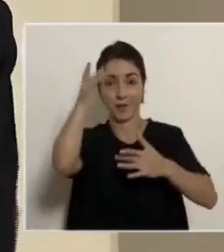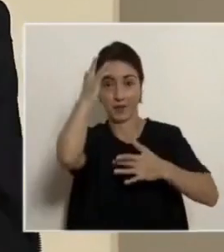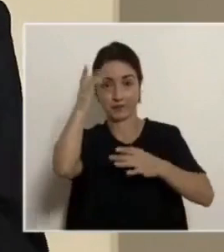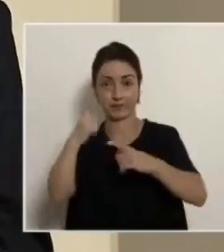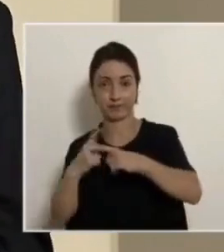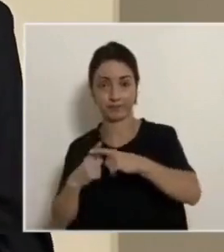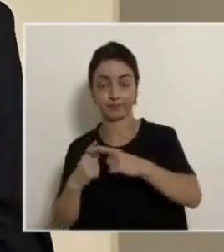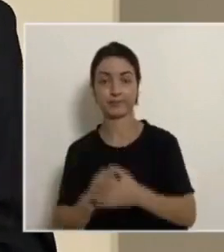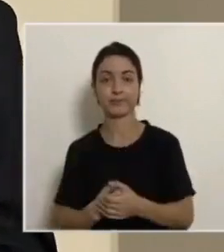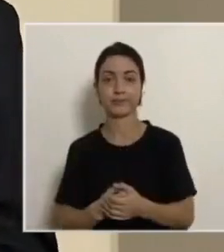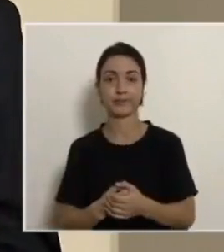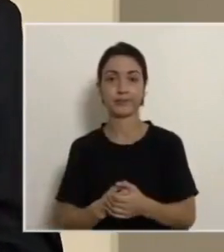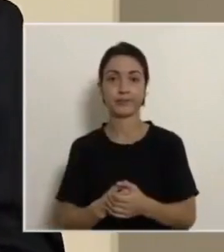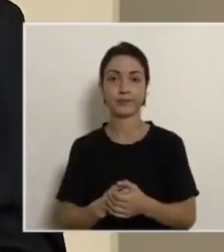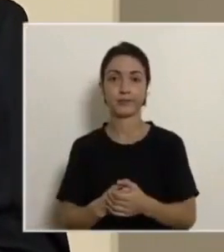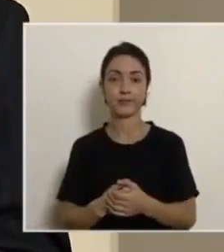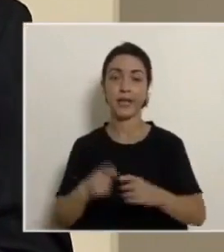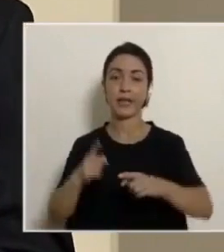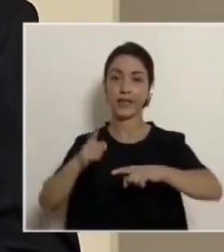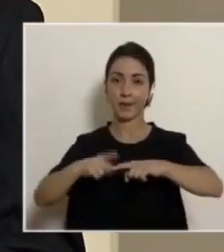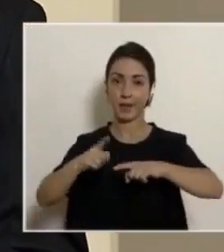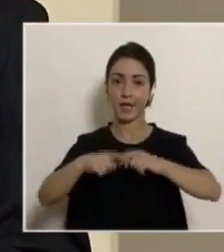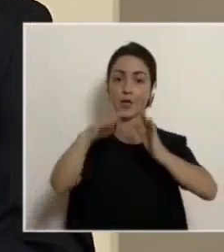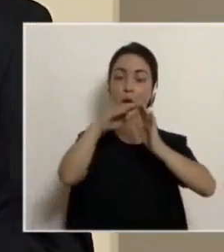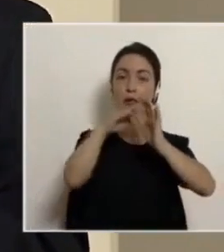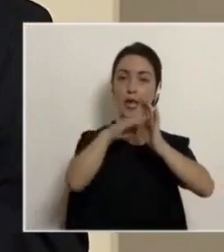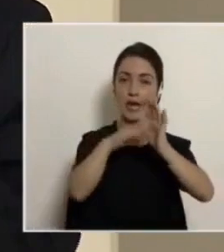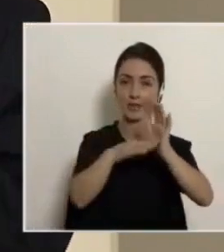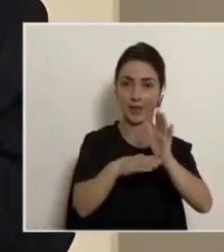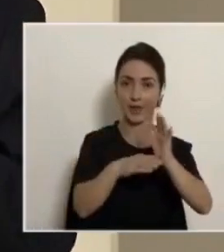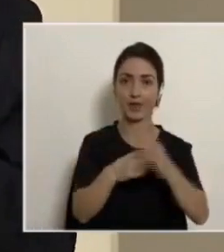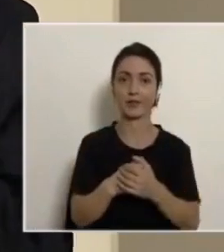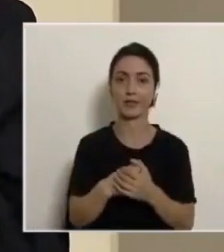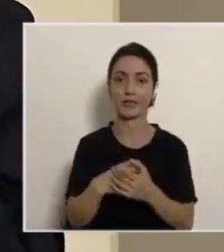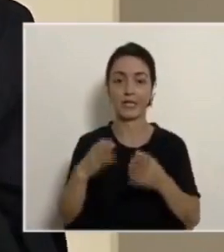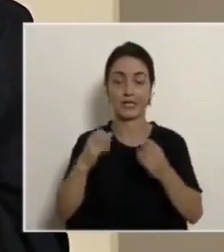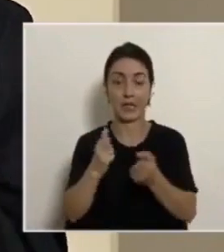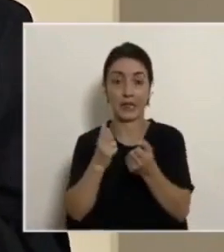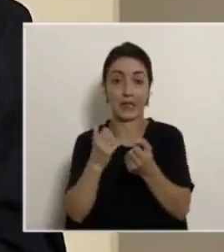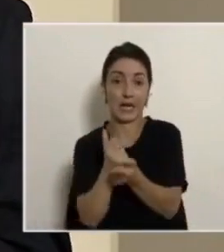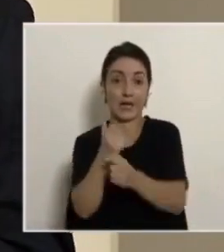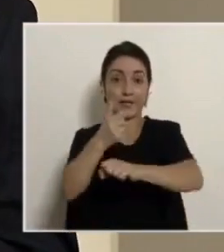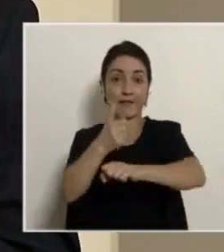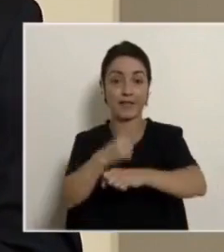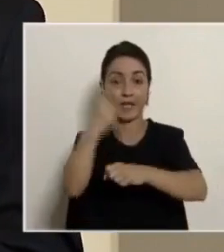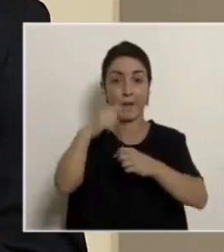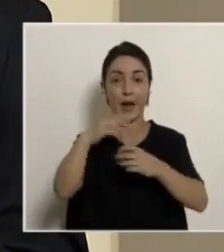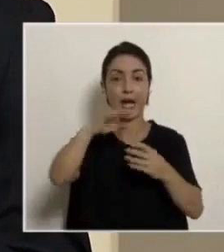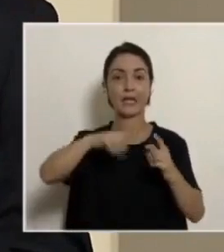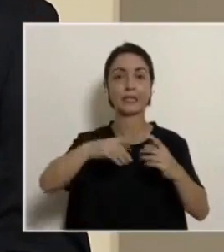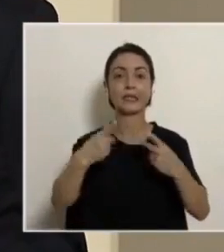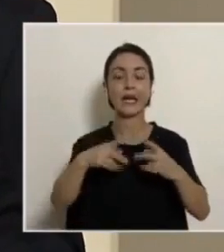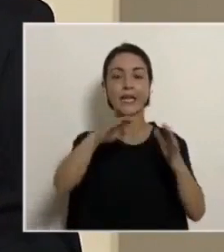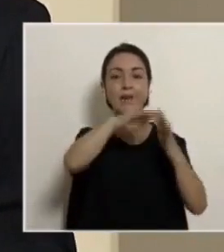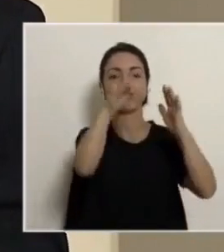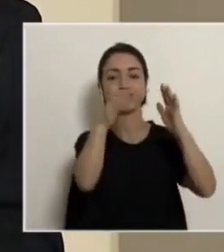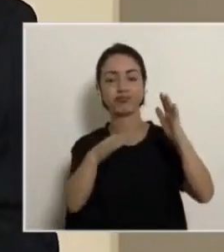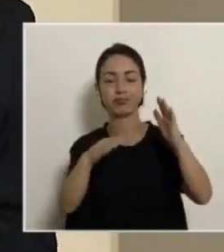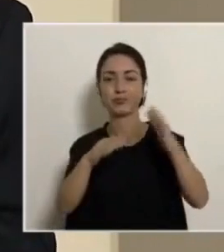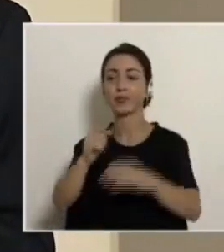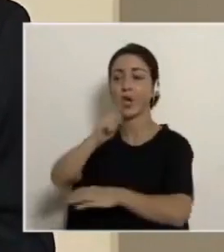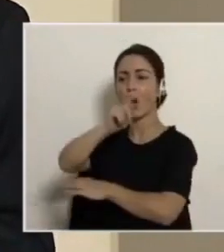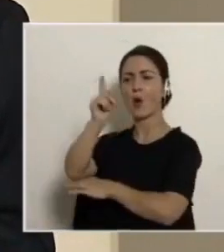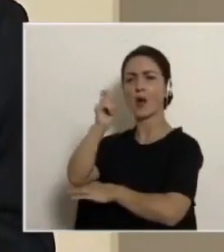de las medidas que haya que adoptar para inducir a esta desaceleración del contagio. Don Agustín, una